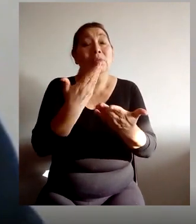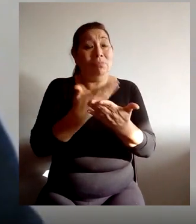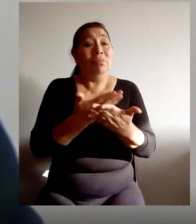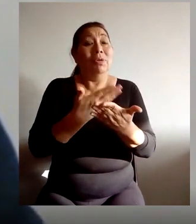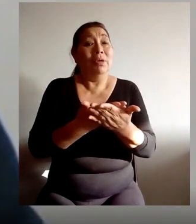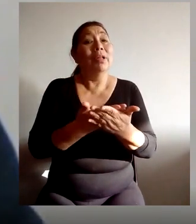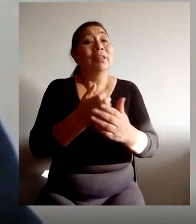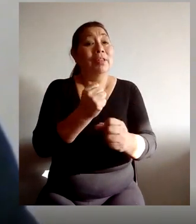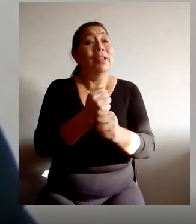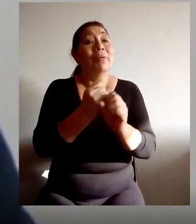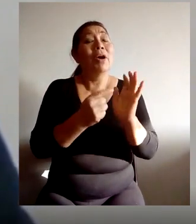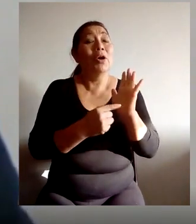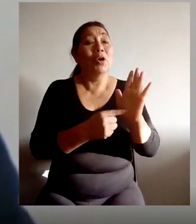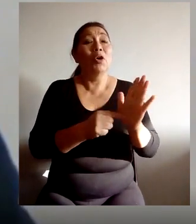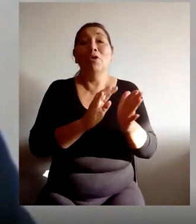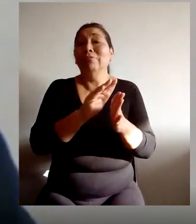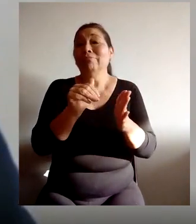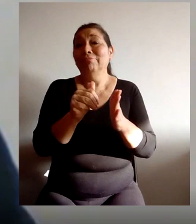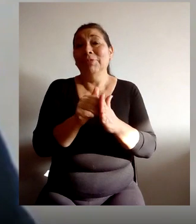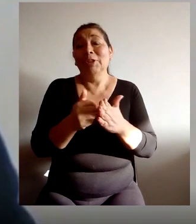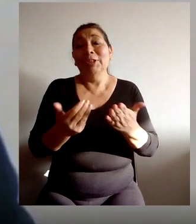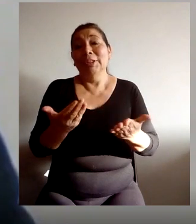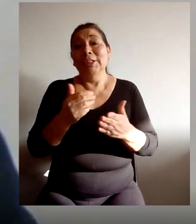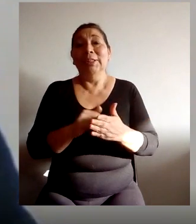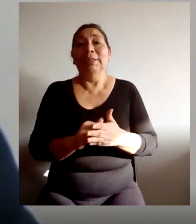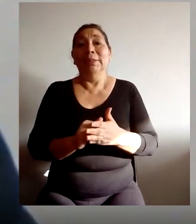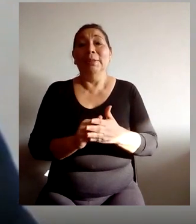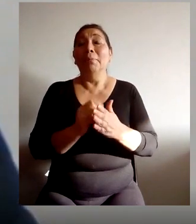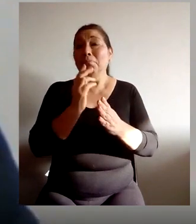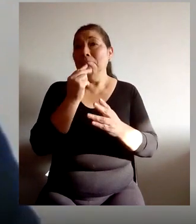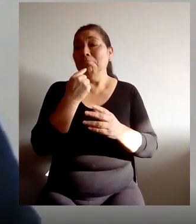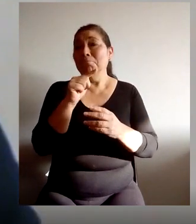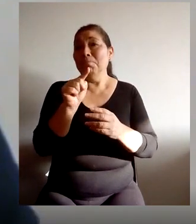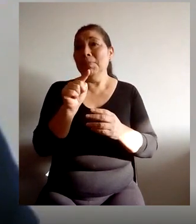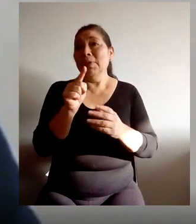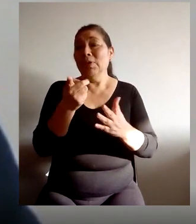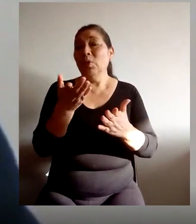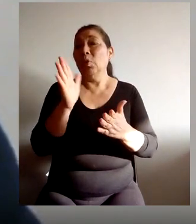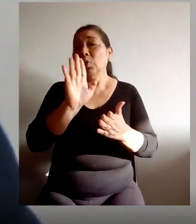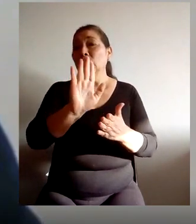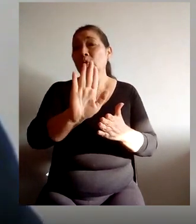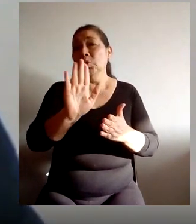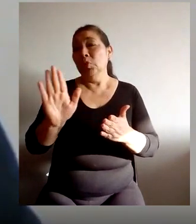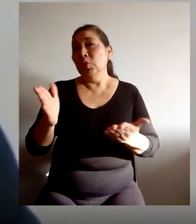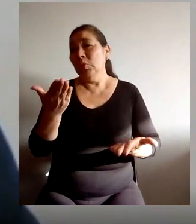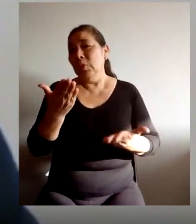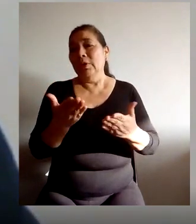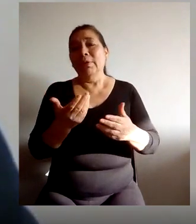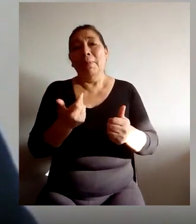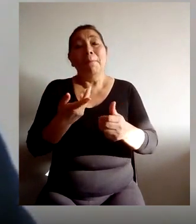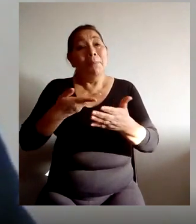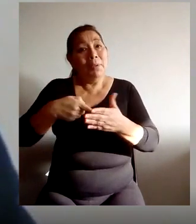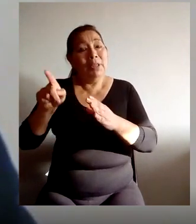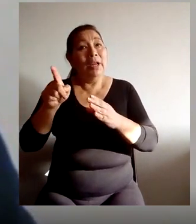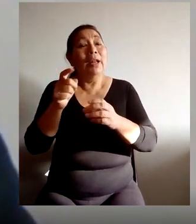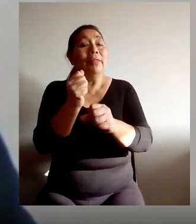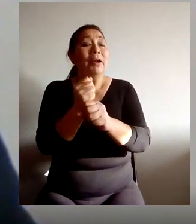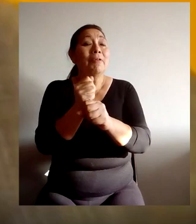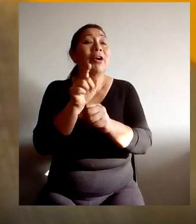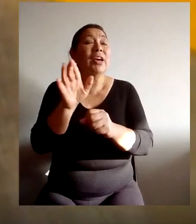es un acto emitido por el empleador y es él quien debe responder por lo que ha considerado en ese documento,